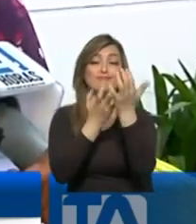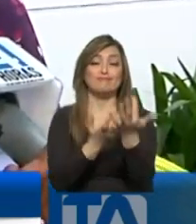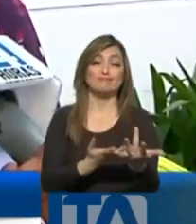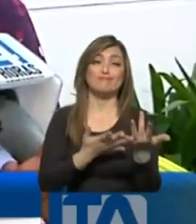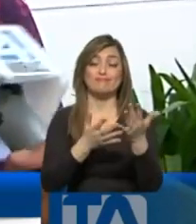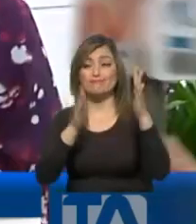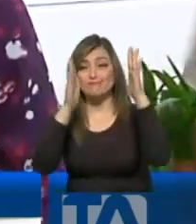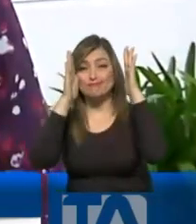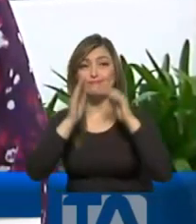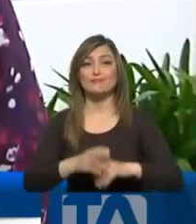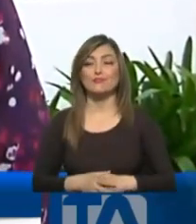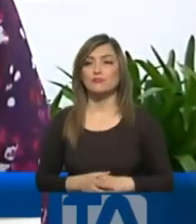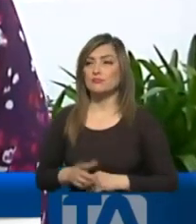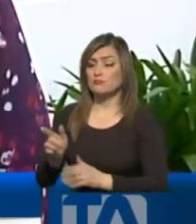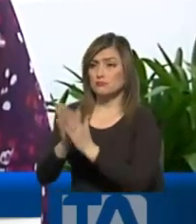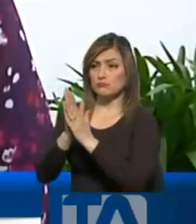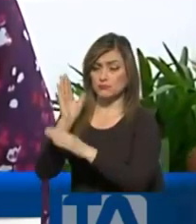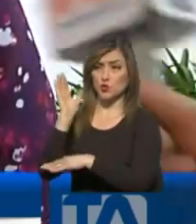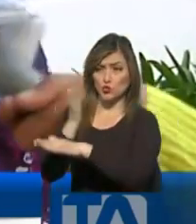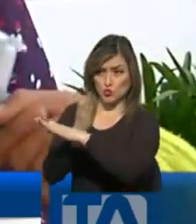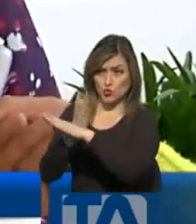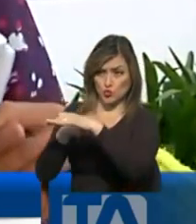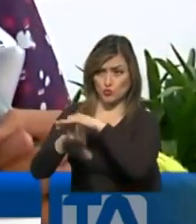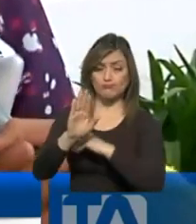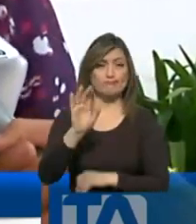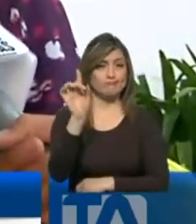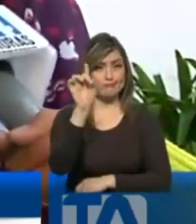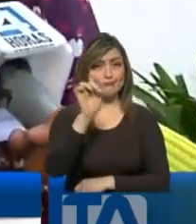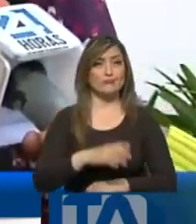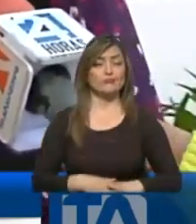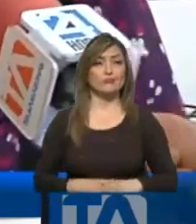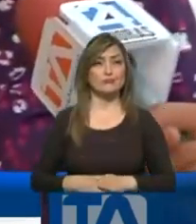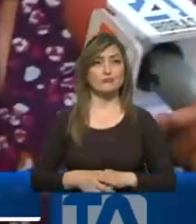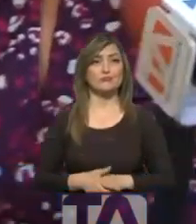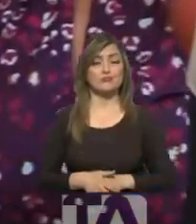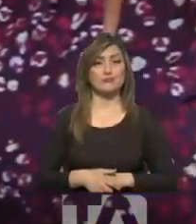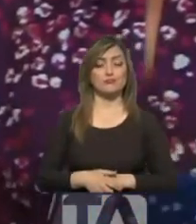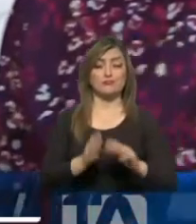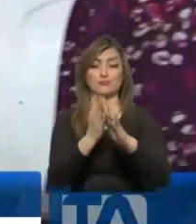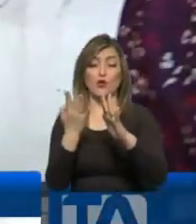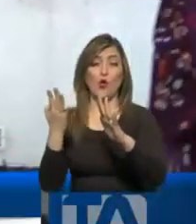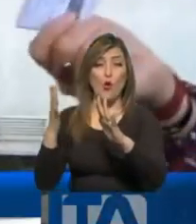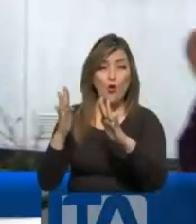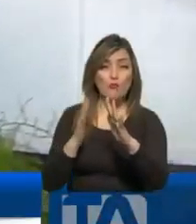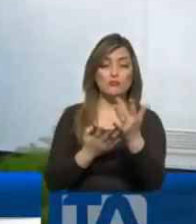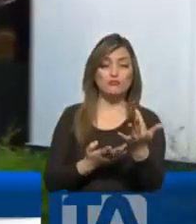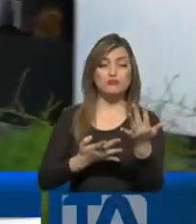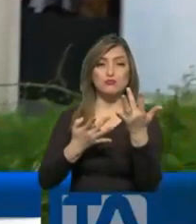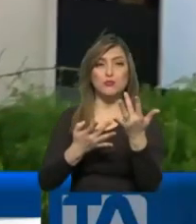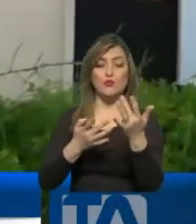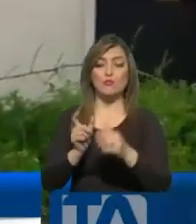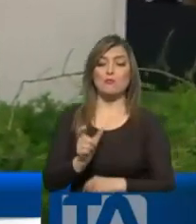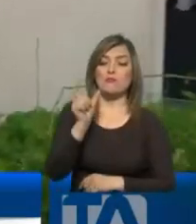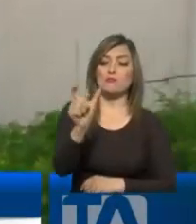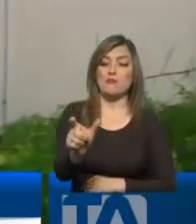que me atiendan. ¿Les están pidiendo turno para ingresar? No, solamente uno hace la cola y pasan dándole un